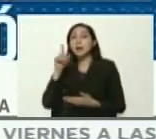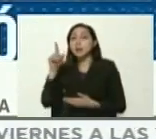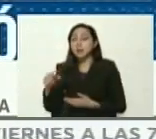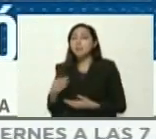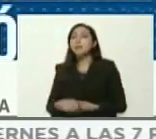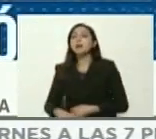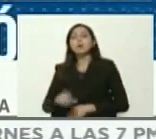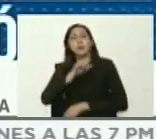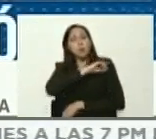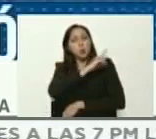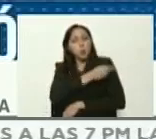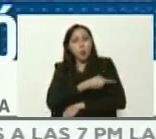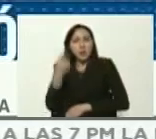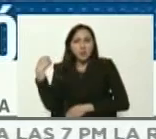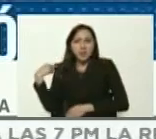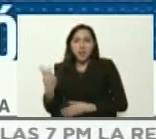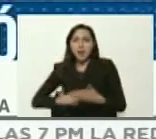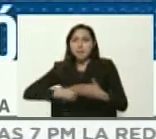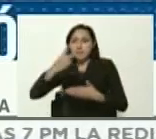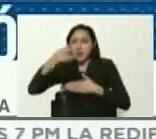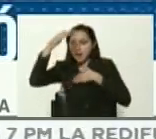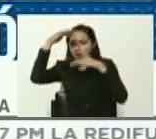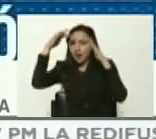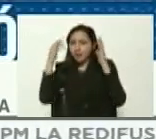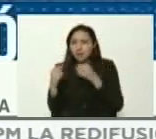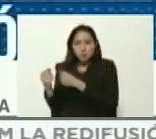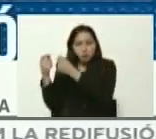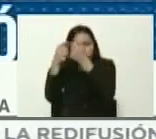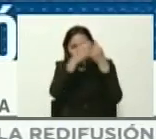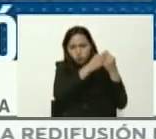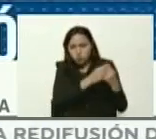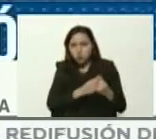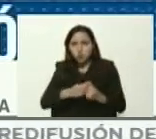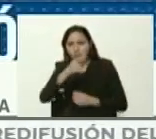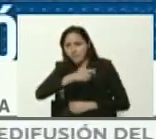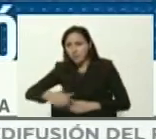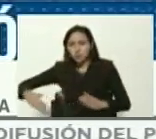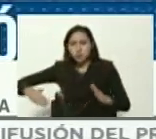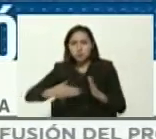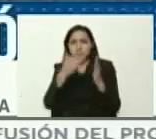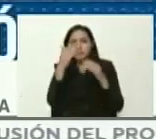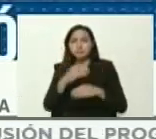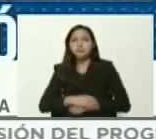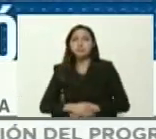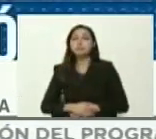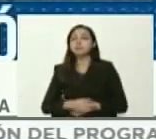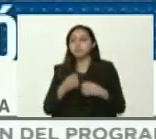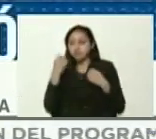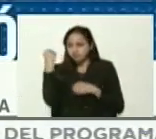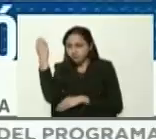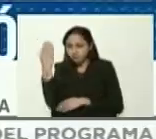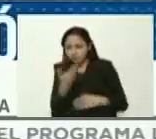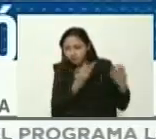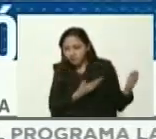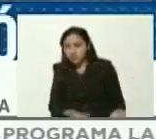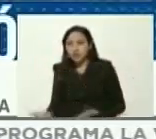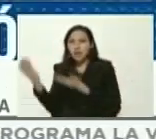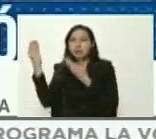con fuerza el plan de atención a las víctimas del bloqueo. Adelante, gobernador.